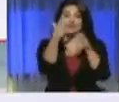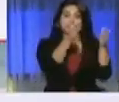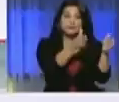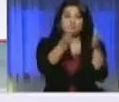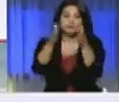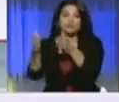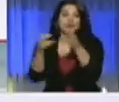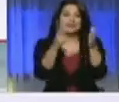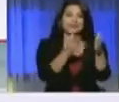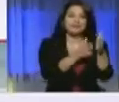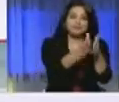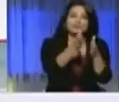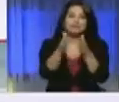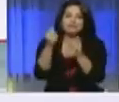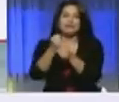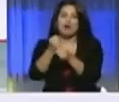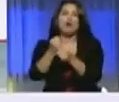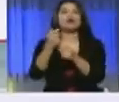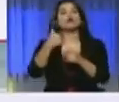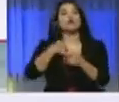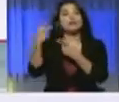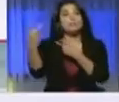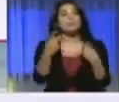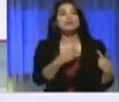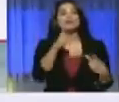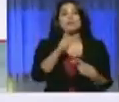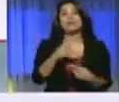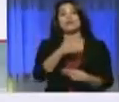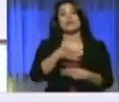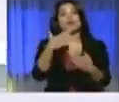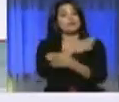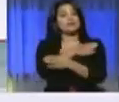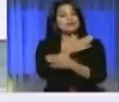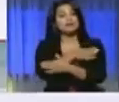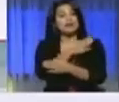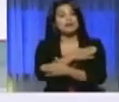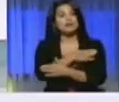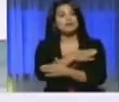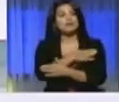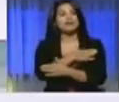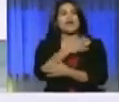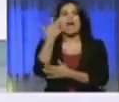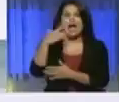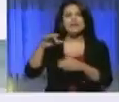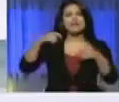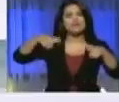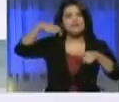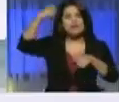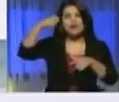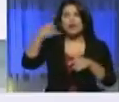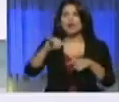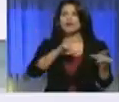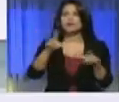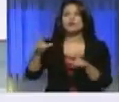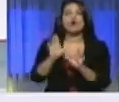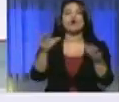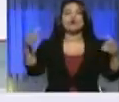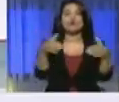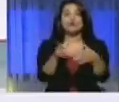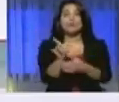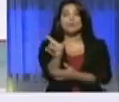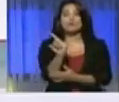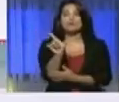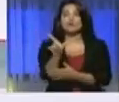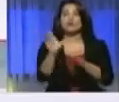invito, quiero felicitar, no sé si tenemos imágenes, al Partido Socialista Unido